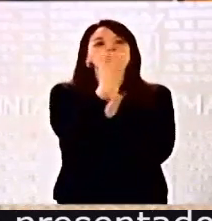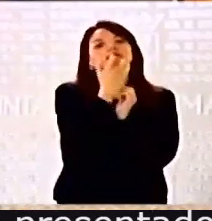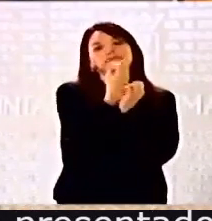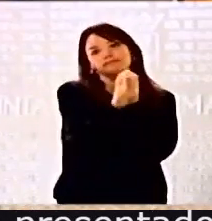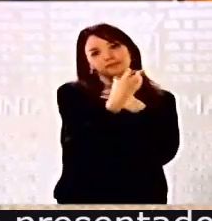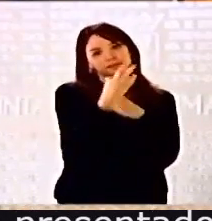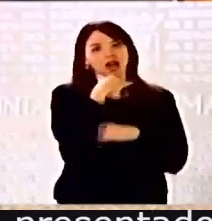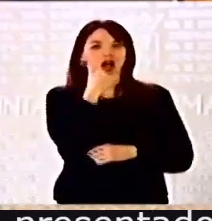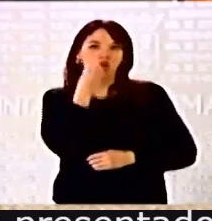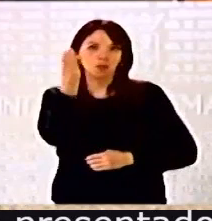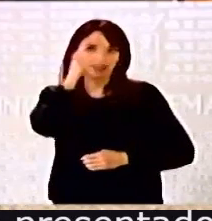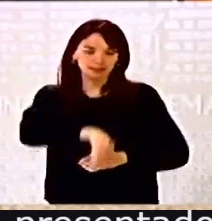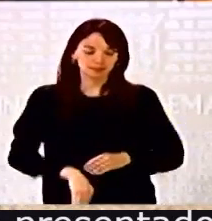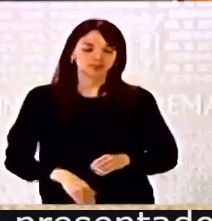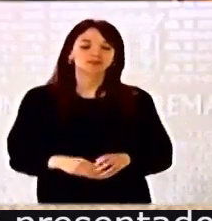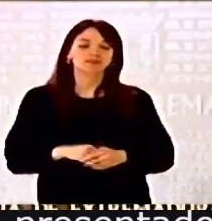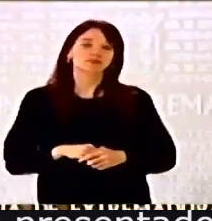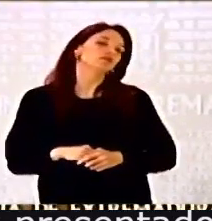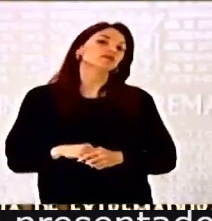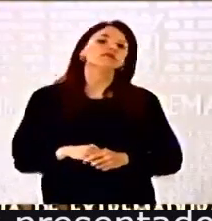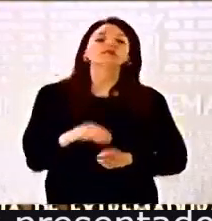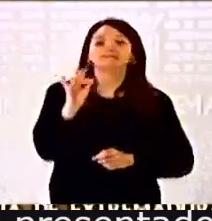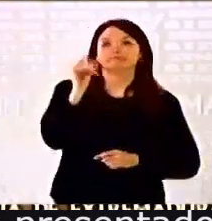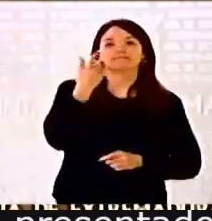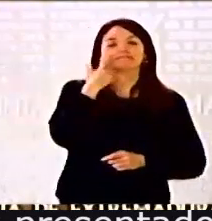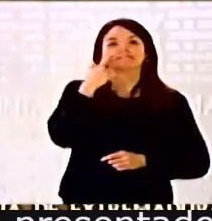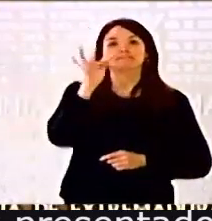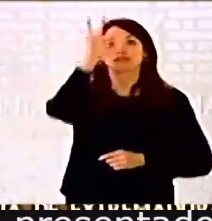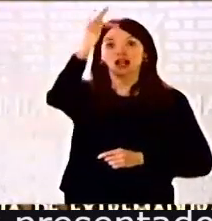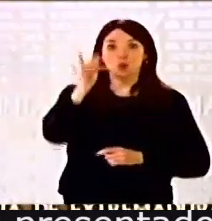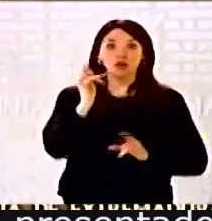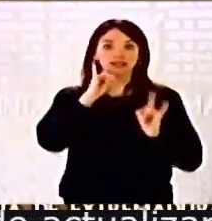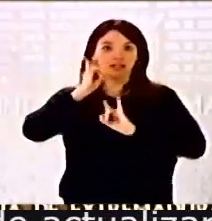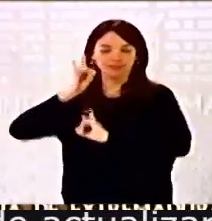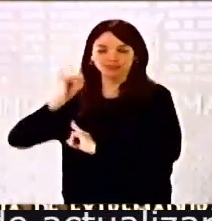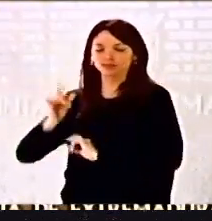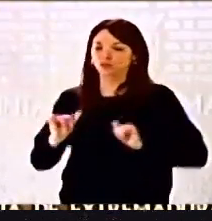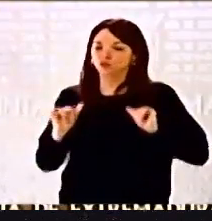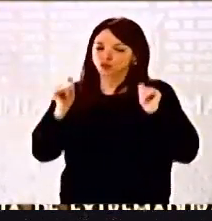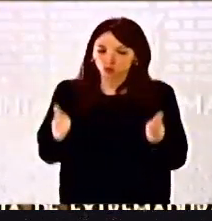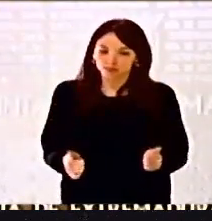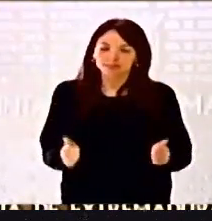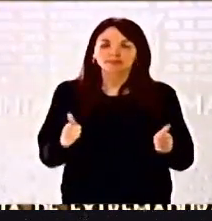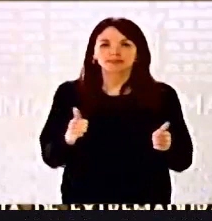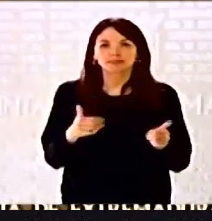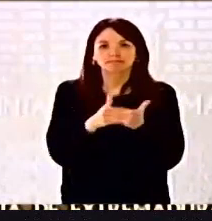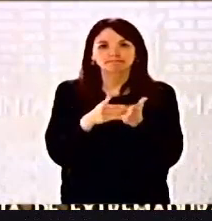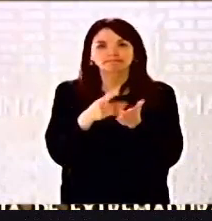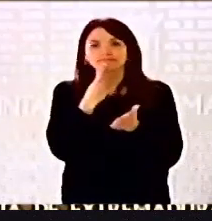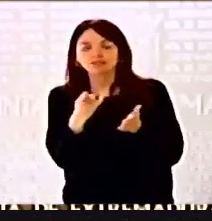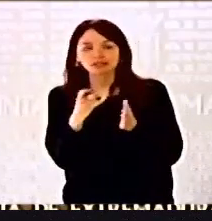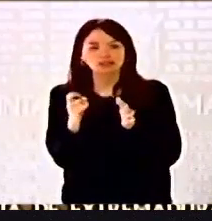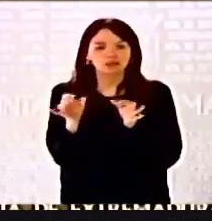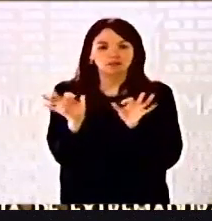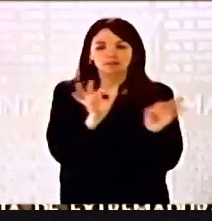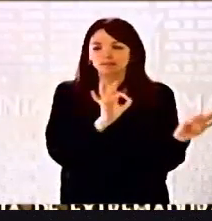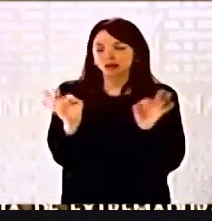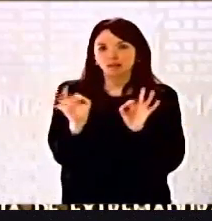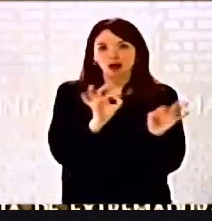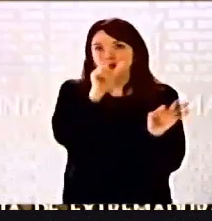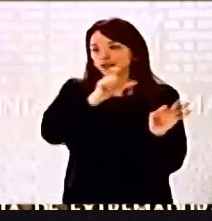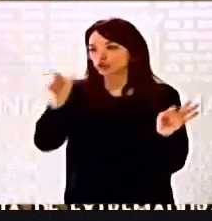cifra. Fíjate, en los primeros momentos de la encuesta, pues la propia encuesta tiene dificultades para clasificar a las personas cuando le